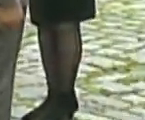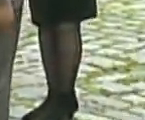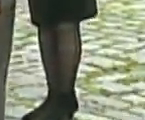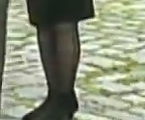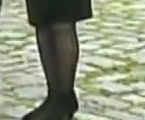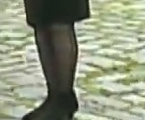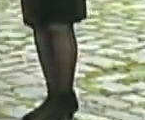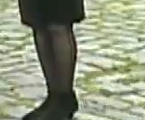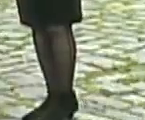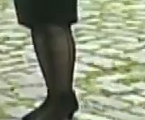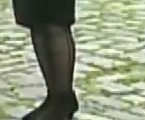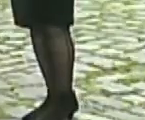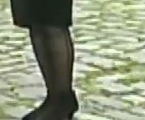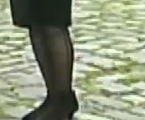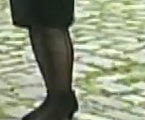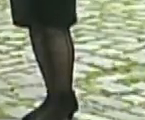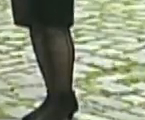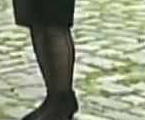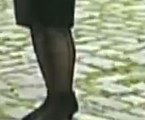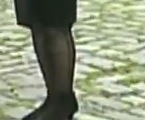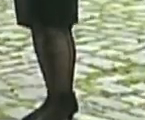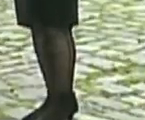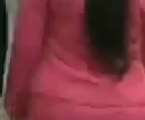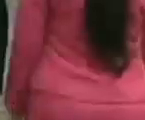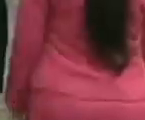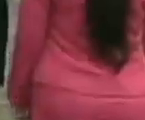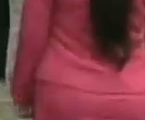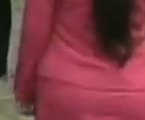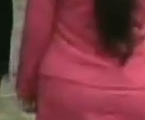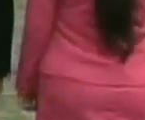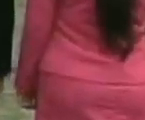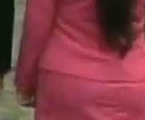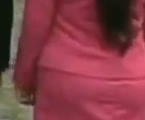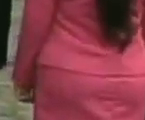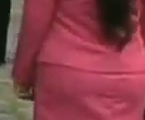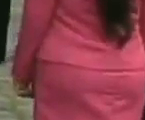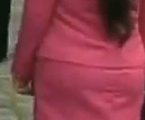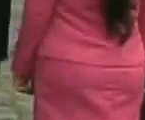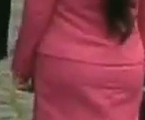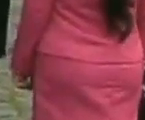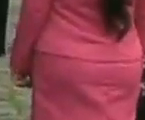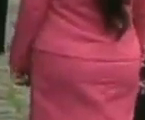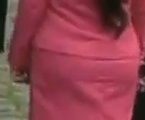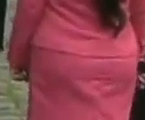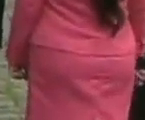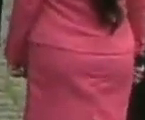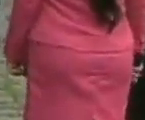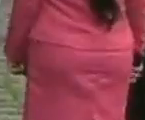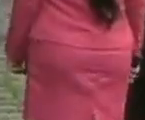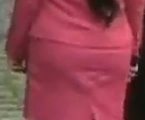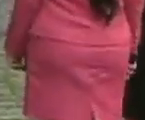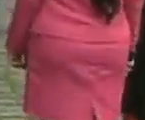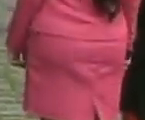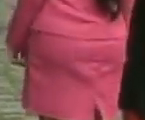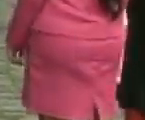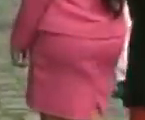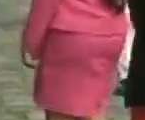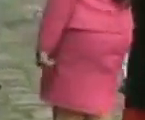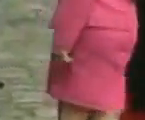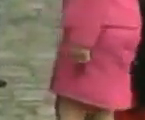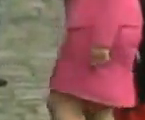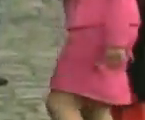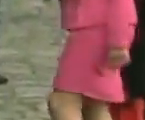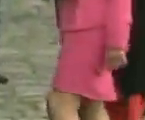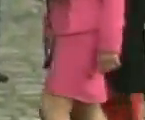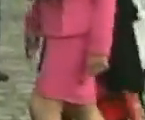del diputado Diosdado Cabello, jefe del bloque parlamentario de la patria, y el diputado Pedro Carreño, presidente de la Comisión Permanente